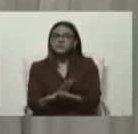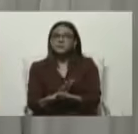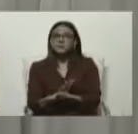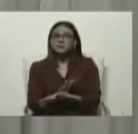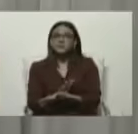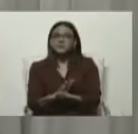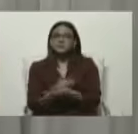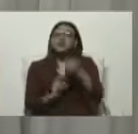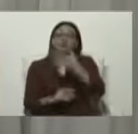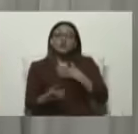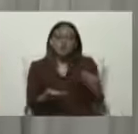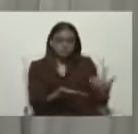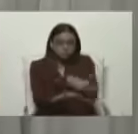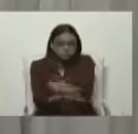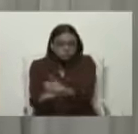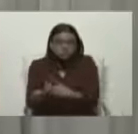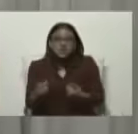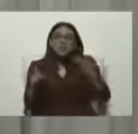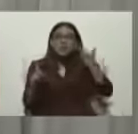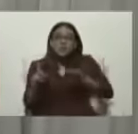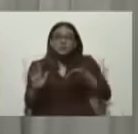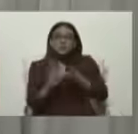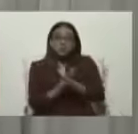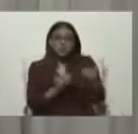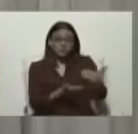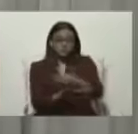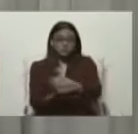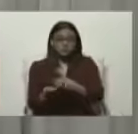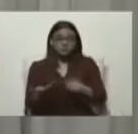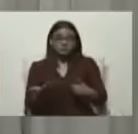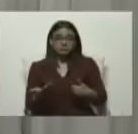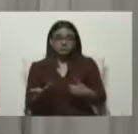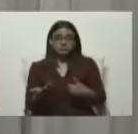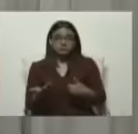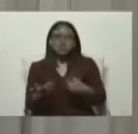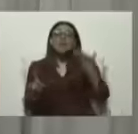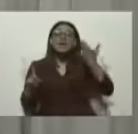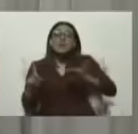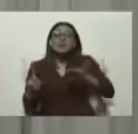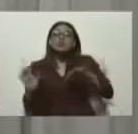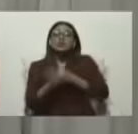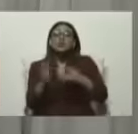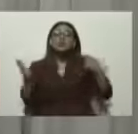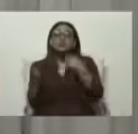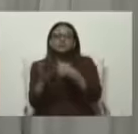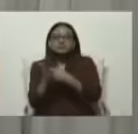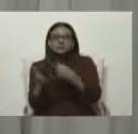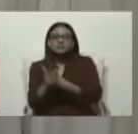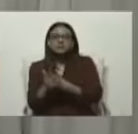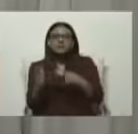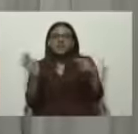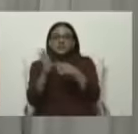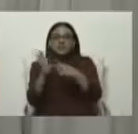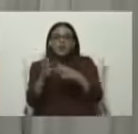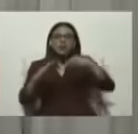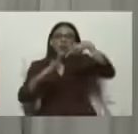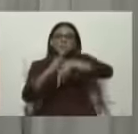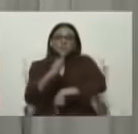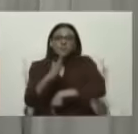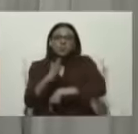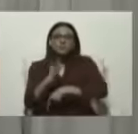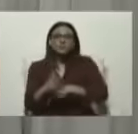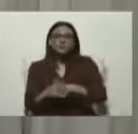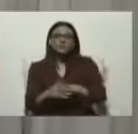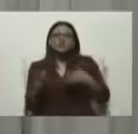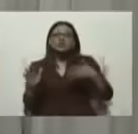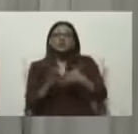The country has significant foreign debt, tiene una importante deuda, for which considerable interest